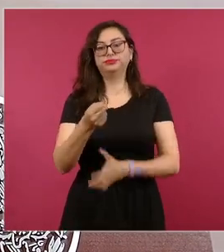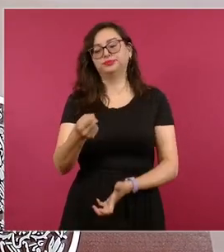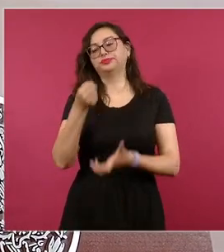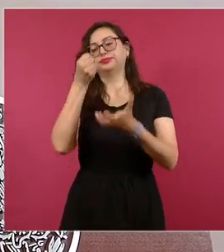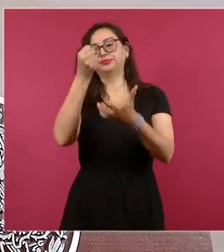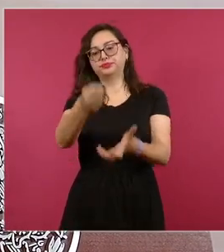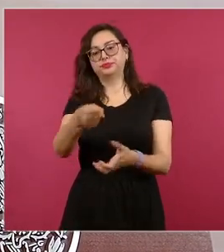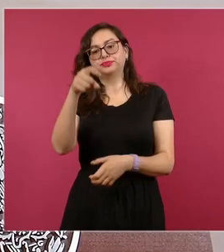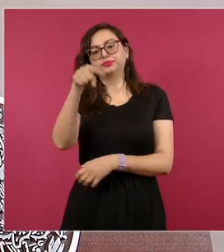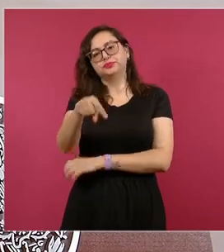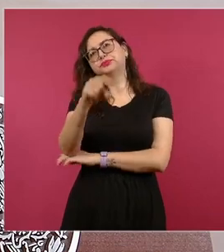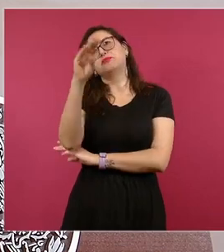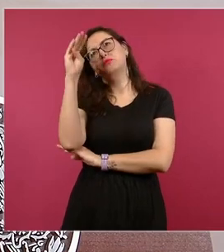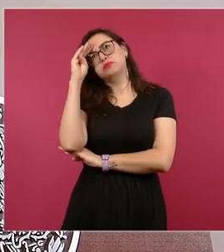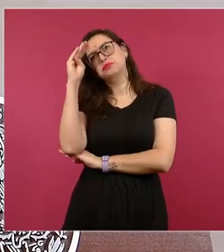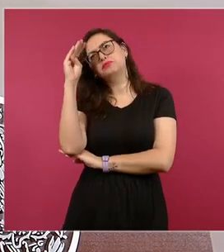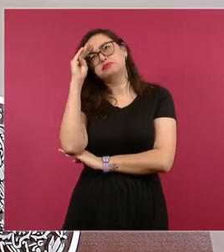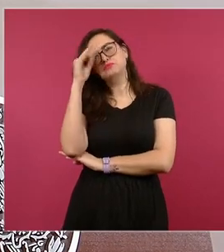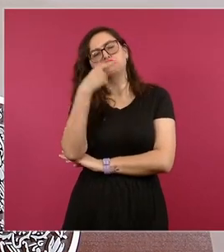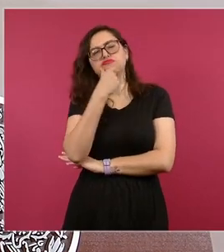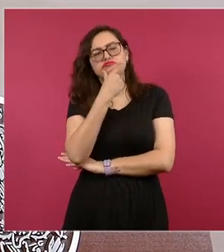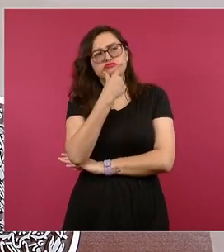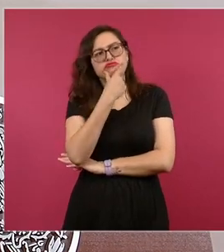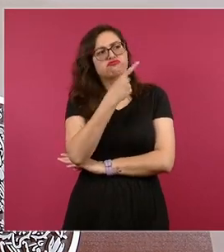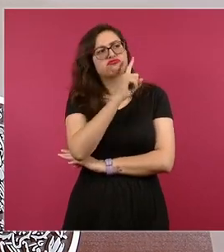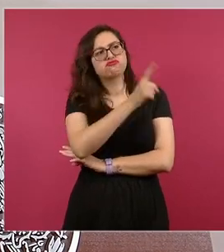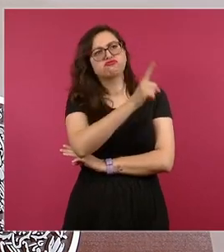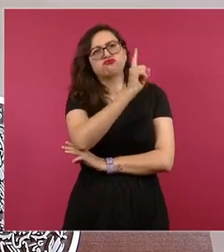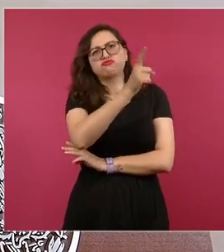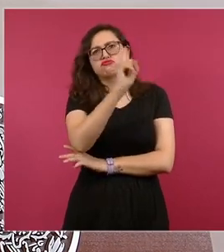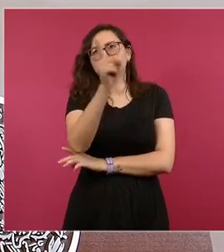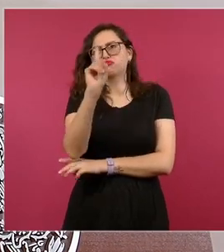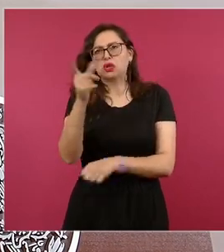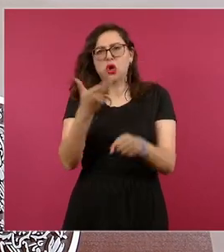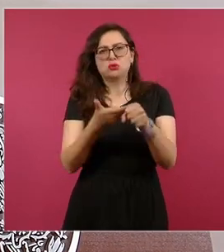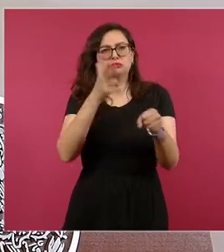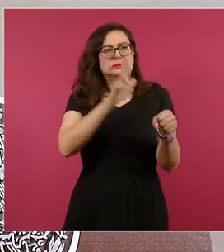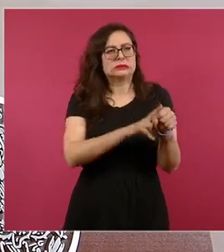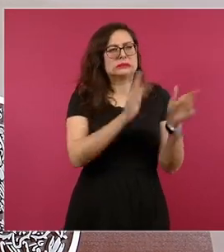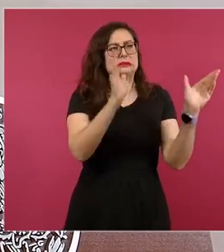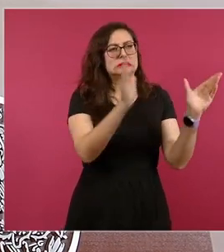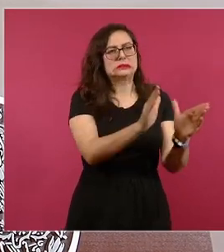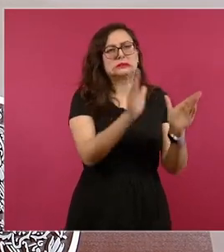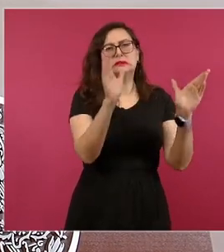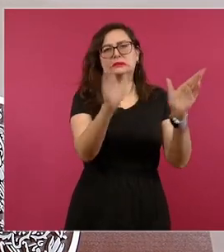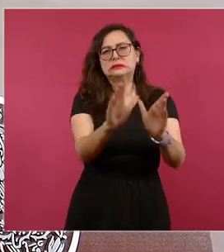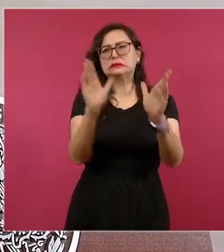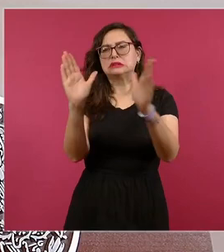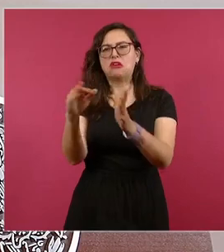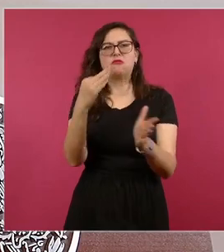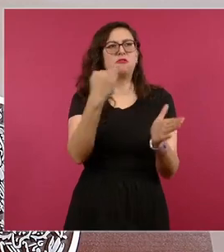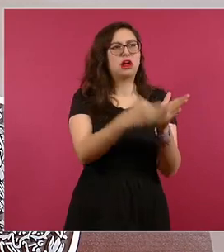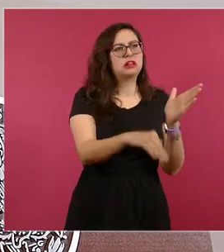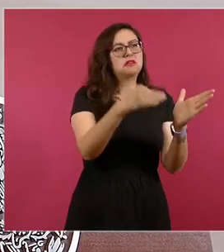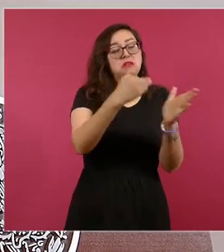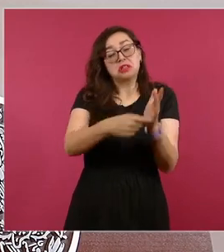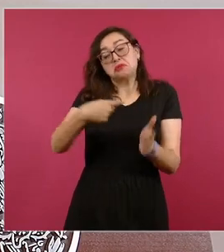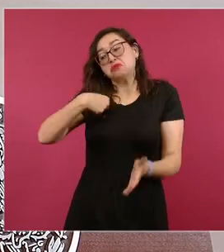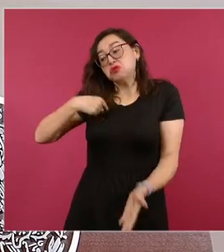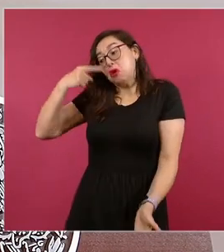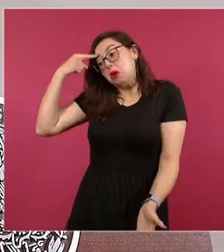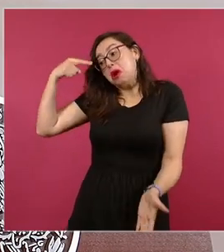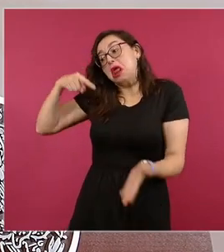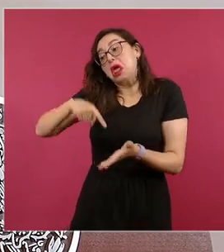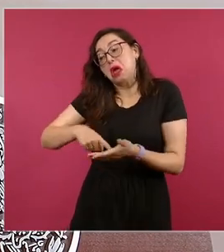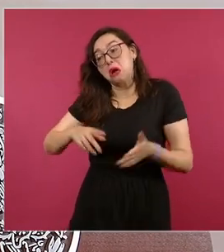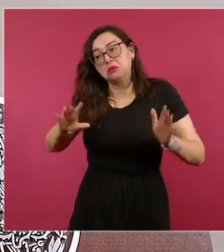proceso de participación de la propia comunidad, están publicadas las reglas de operación ya en el Diario Oficial de la